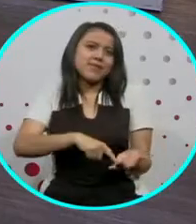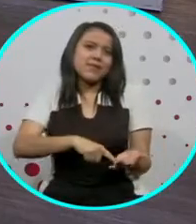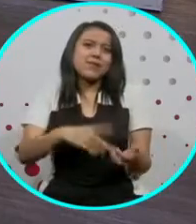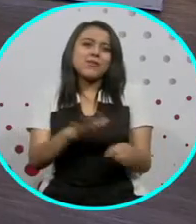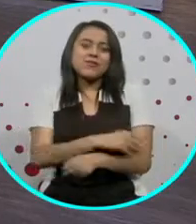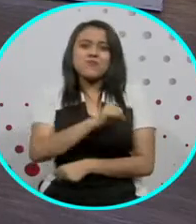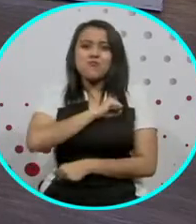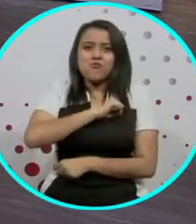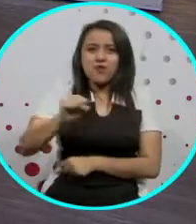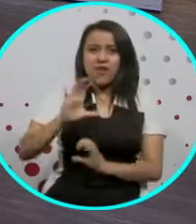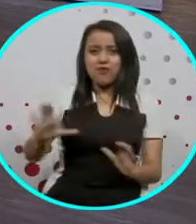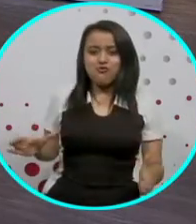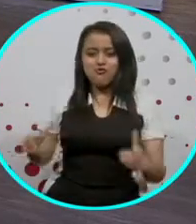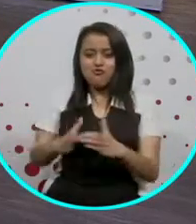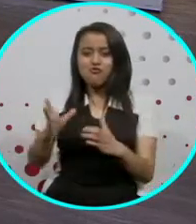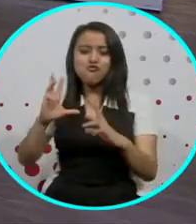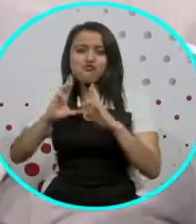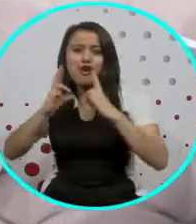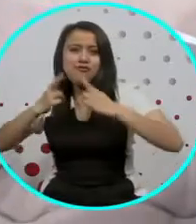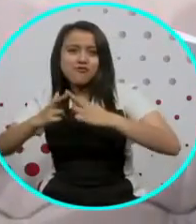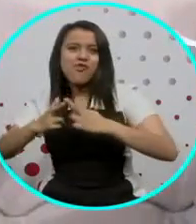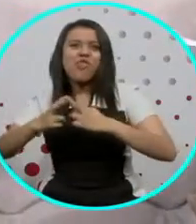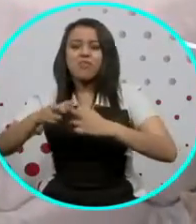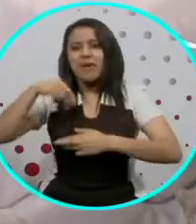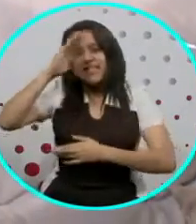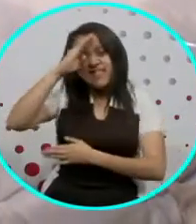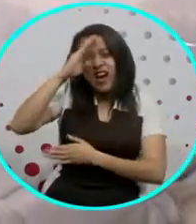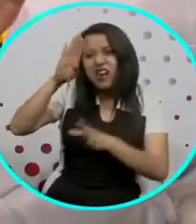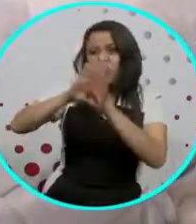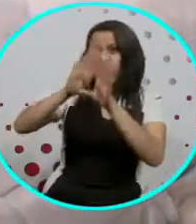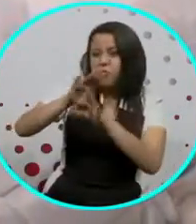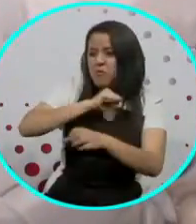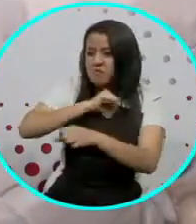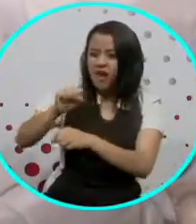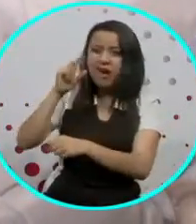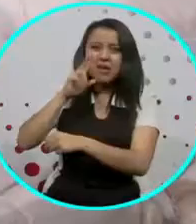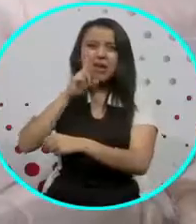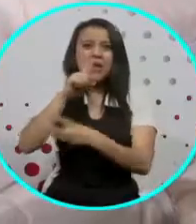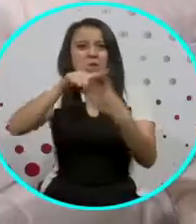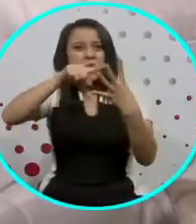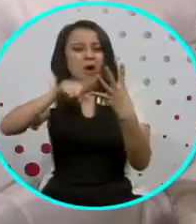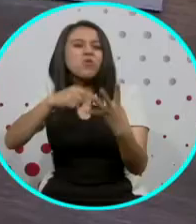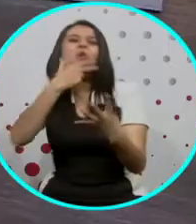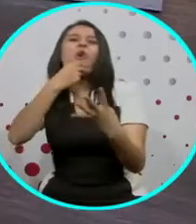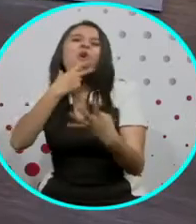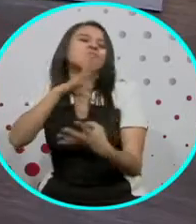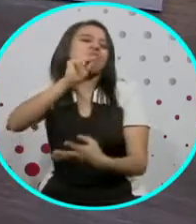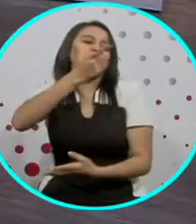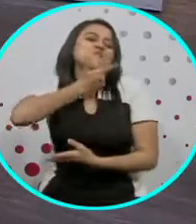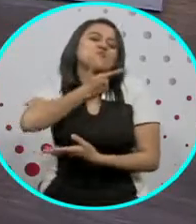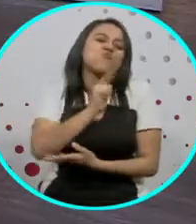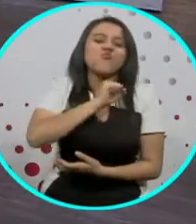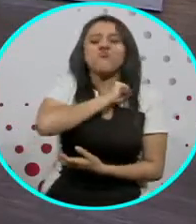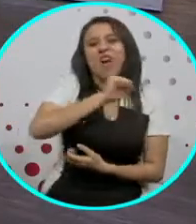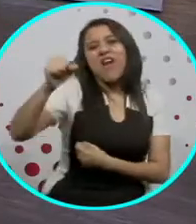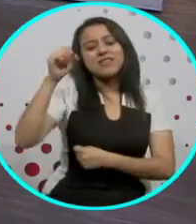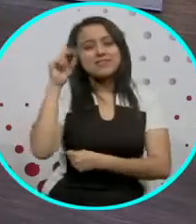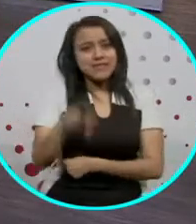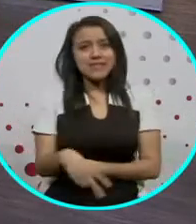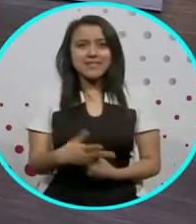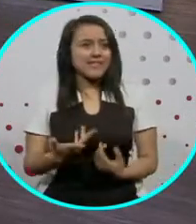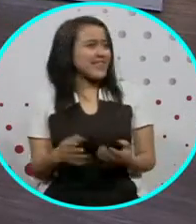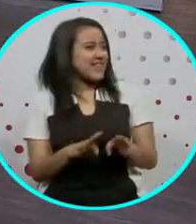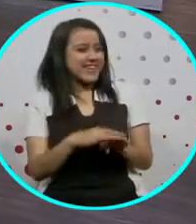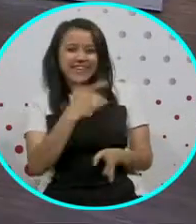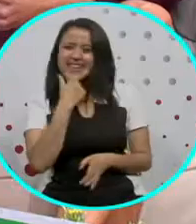Yo he visto, tienen congregaciones, tienen sus trofeos donde las mujeres, ya batea cuatro. Ay, sí. La nueva ¿van a hacer un historial? Sí, sí. Esta así